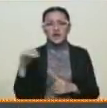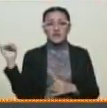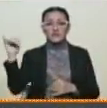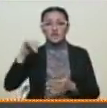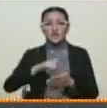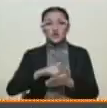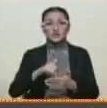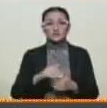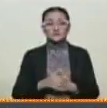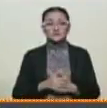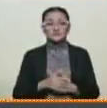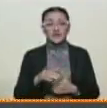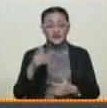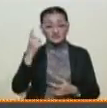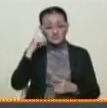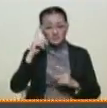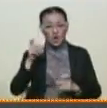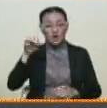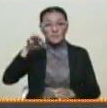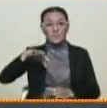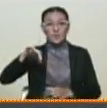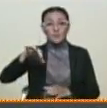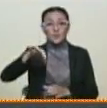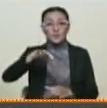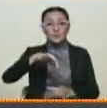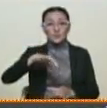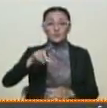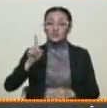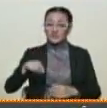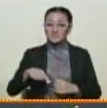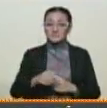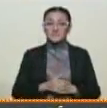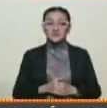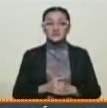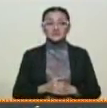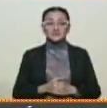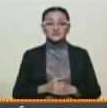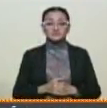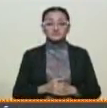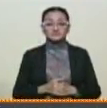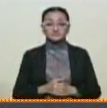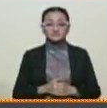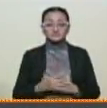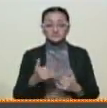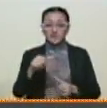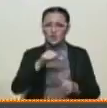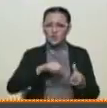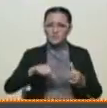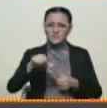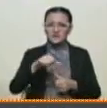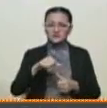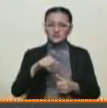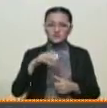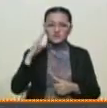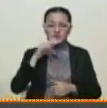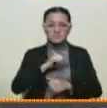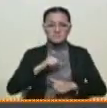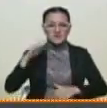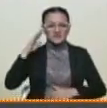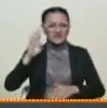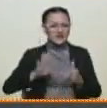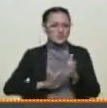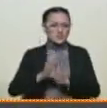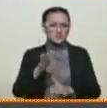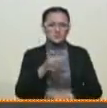gran sembrador de la tierra. Y bueno, aquí está la cooperación en el campo militar, ha sido